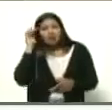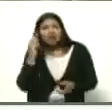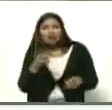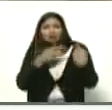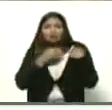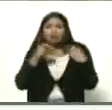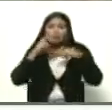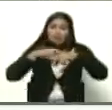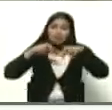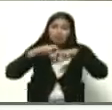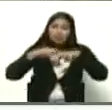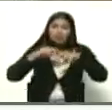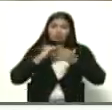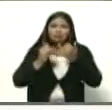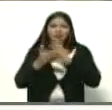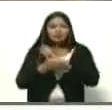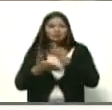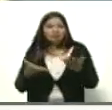de las investigaciones terminaron